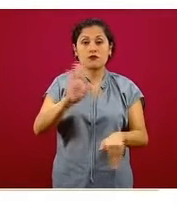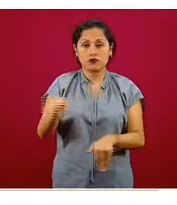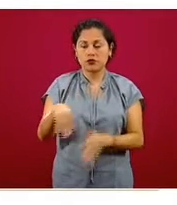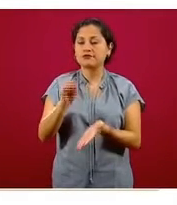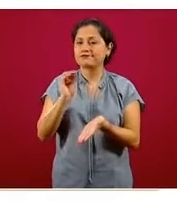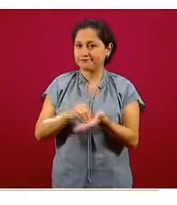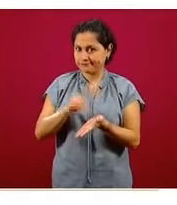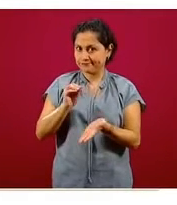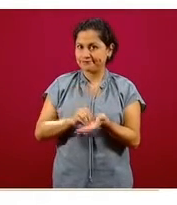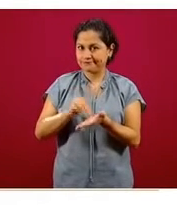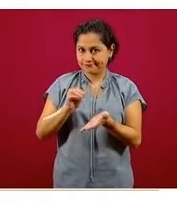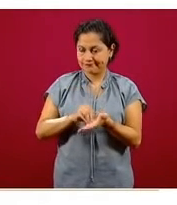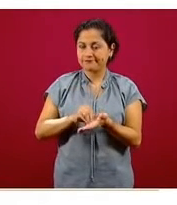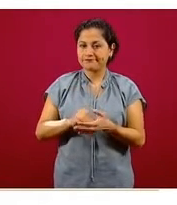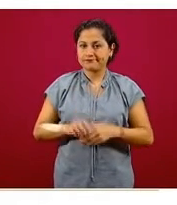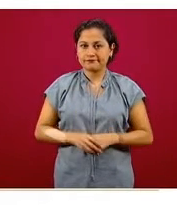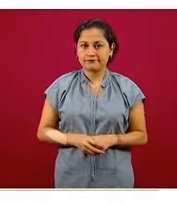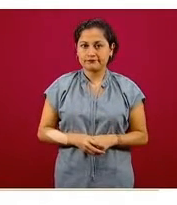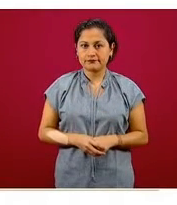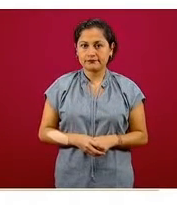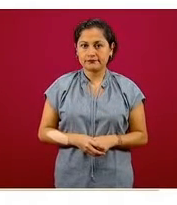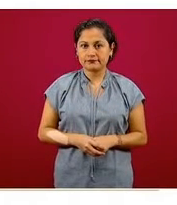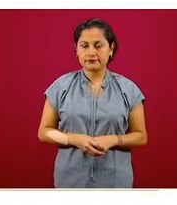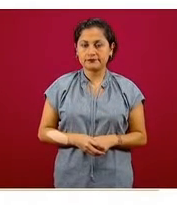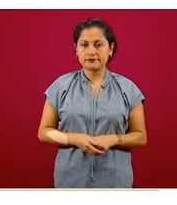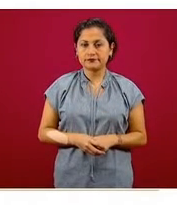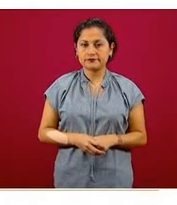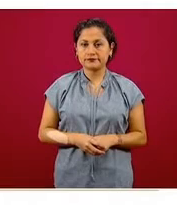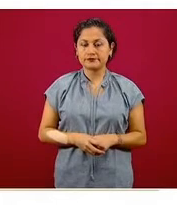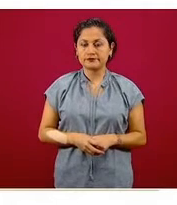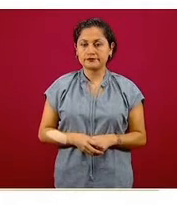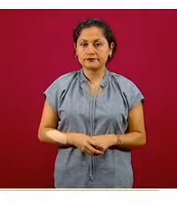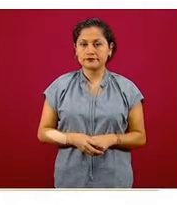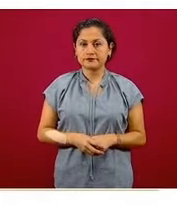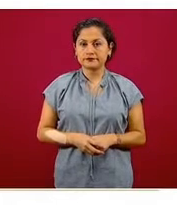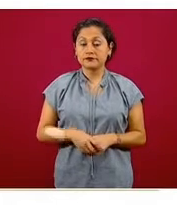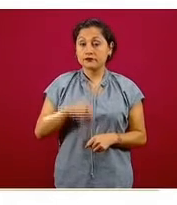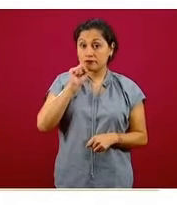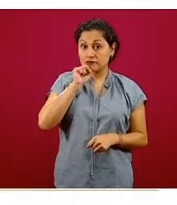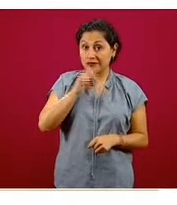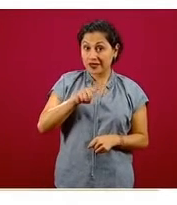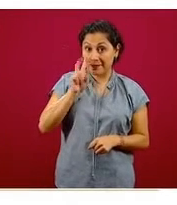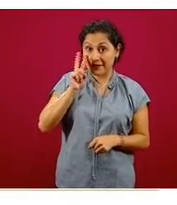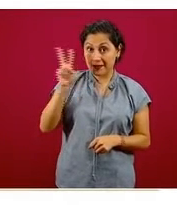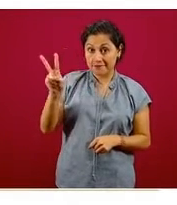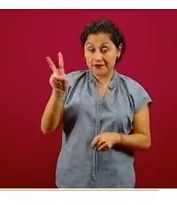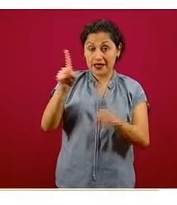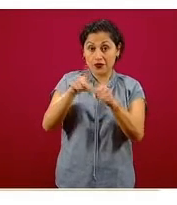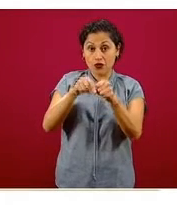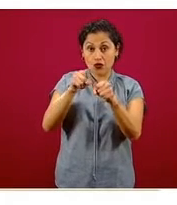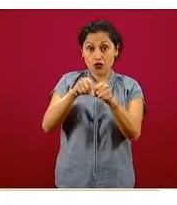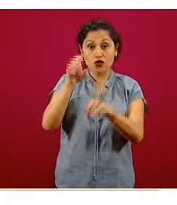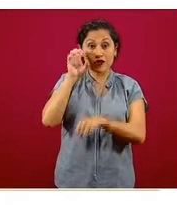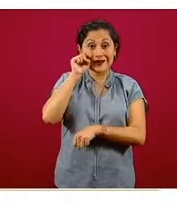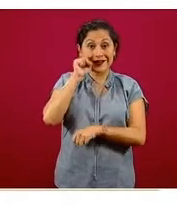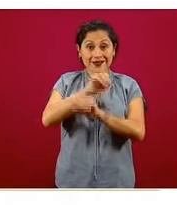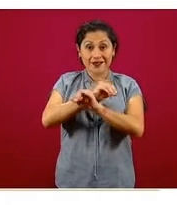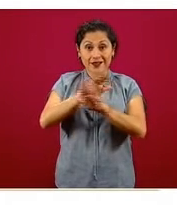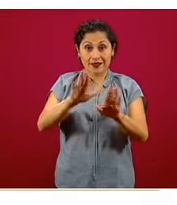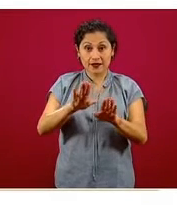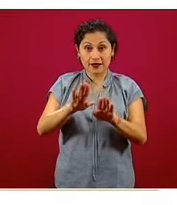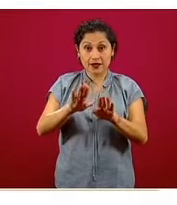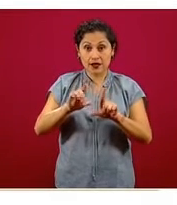ver ahorita en una siguiente diapositiva. Y además podemos ver en el color naranja claro que está sobre las barras